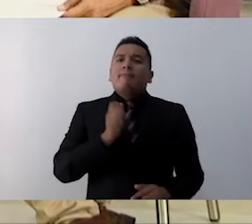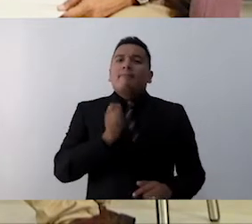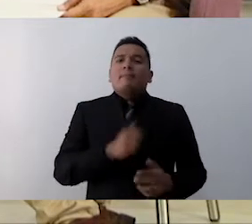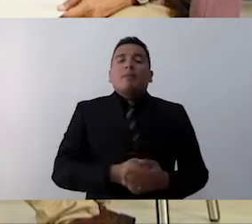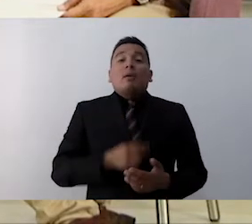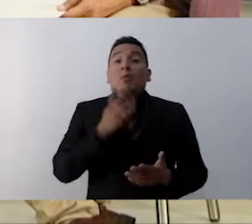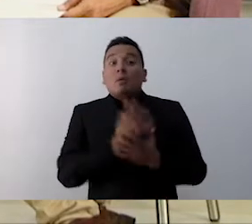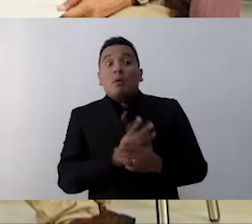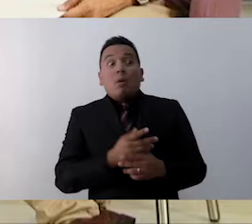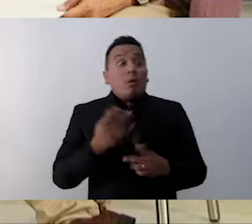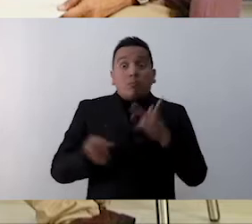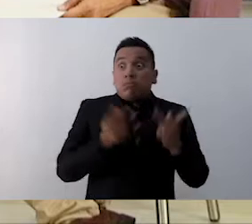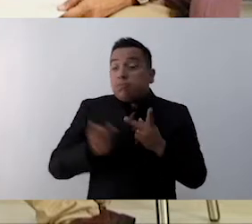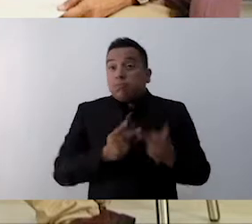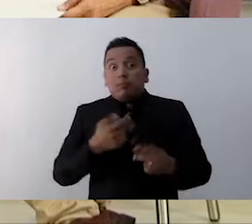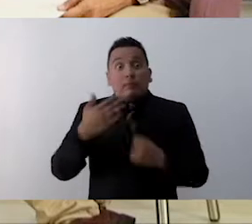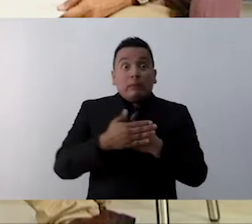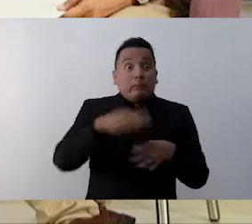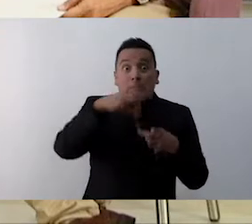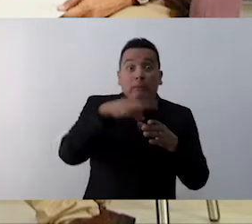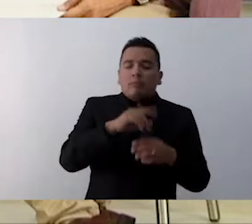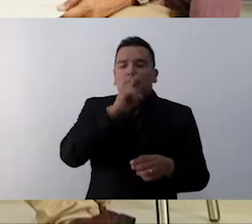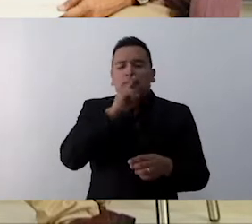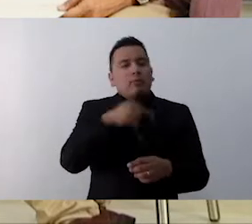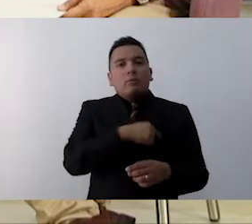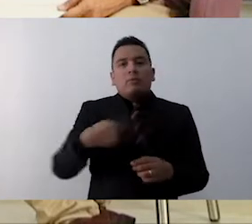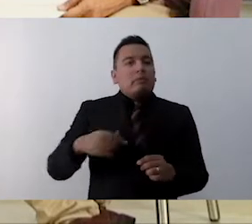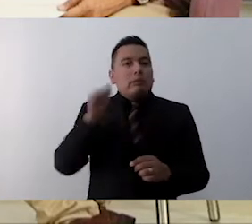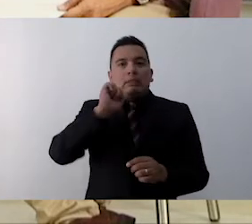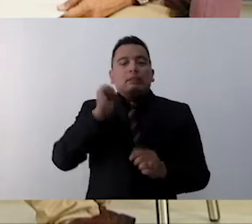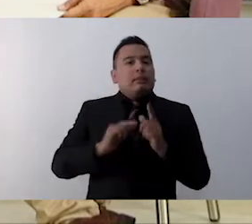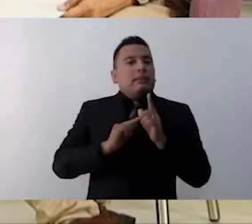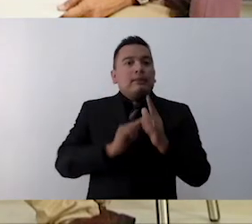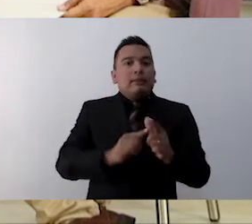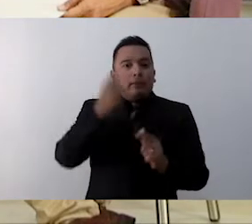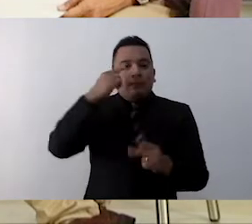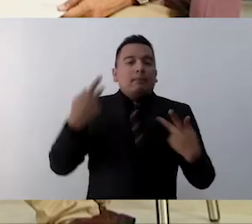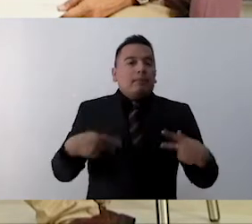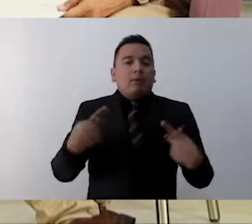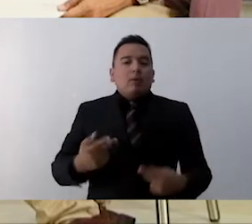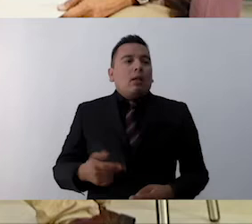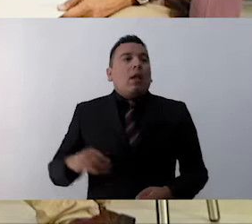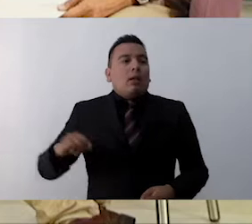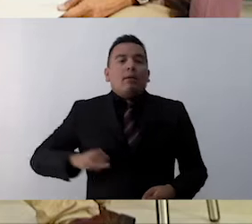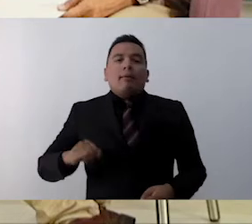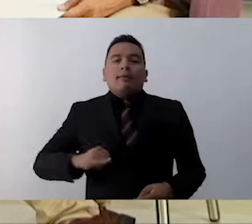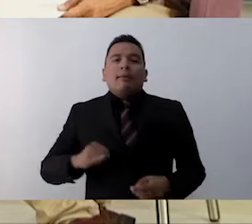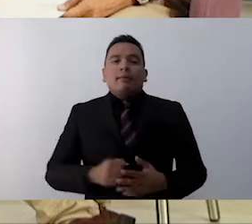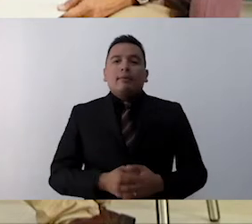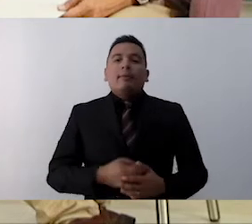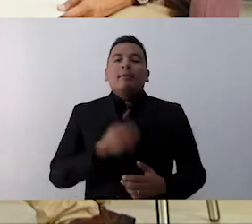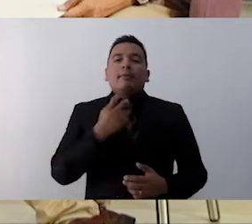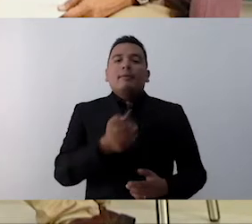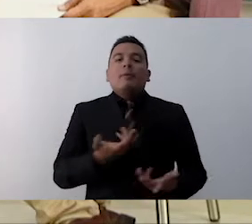es solamente cuando hay consultas electorales y que vincula a las ciudadanas y a los ciudadanos con el ejercicio ya propiamente